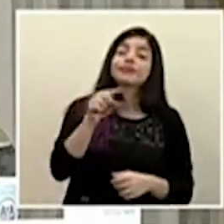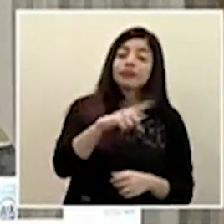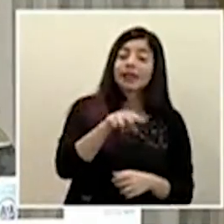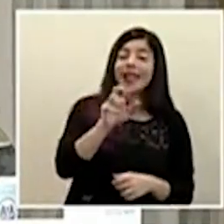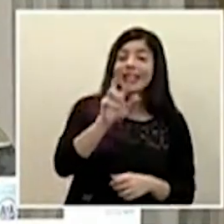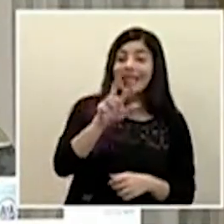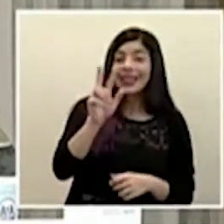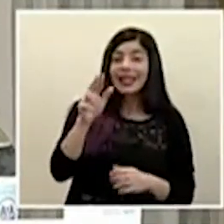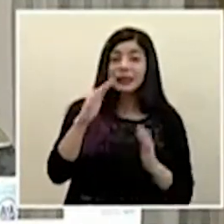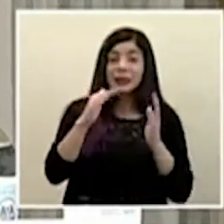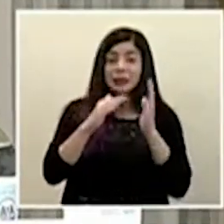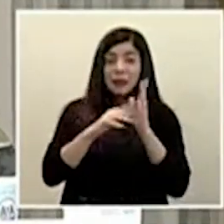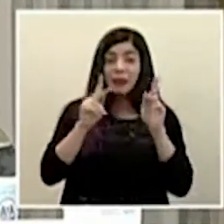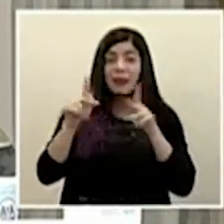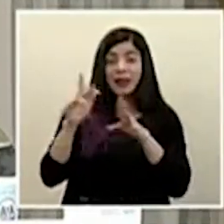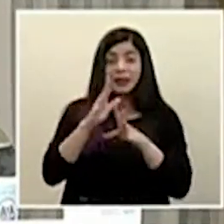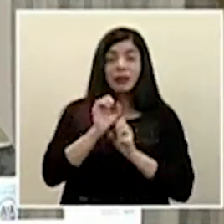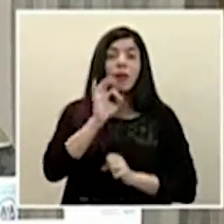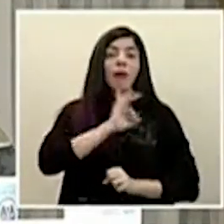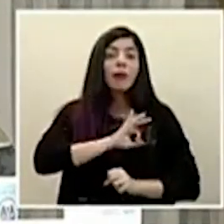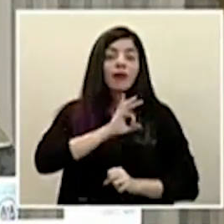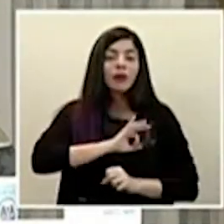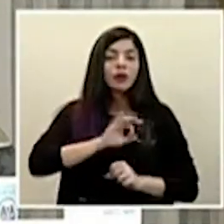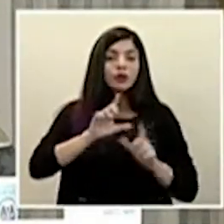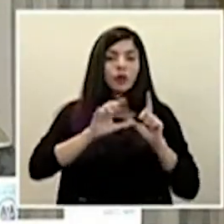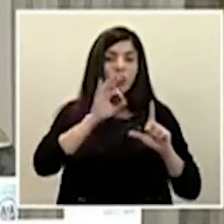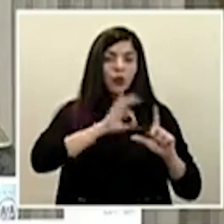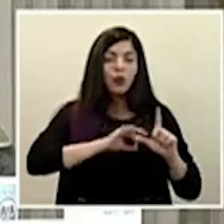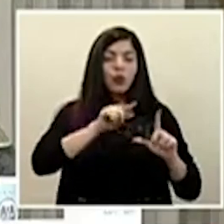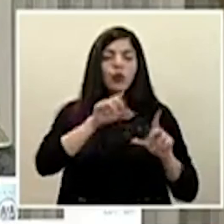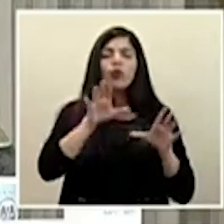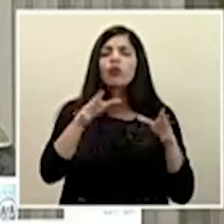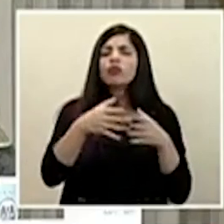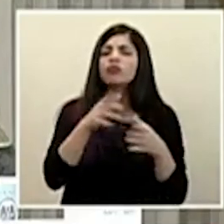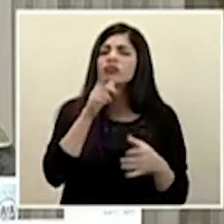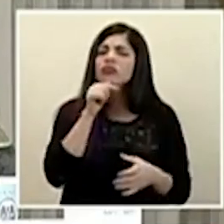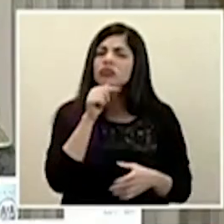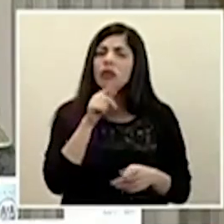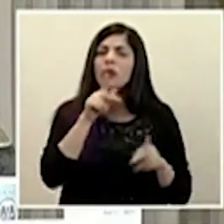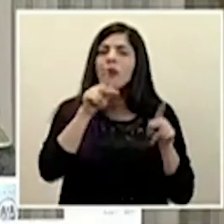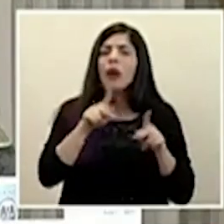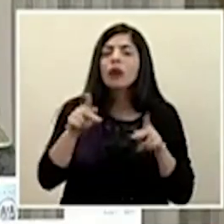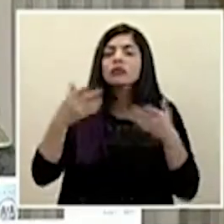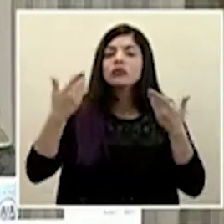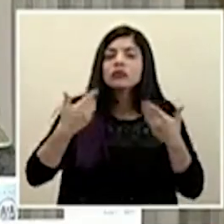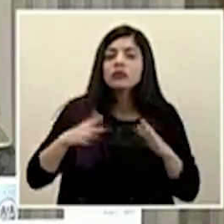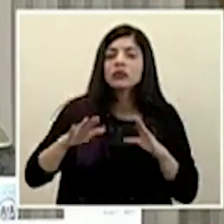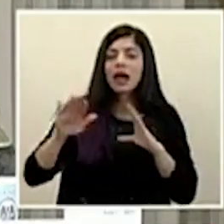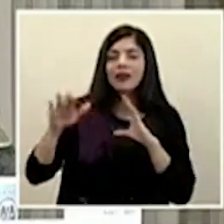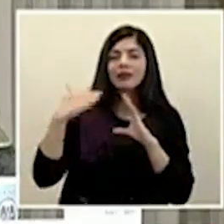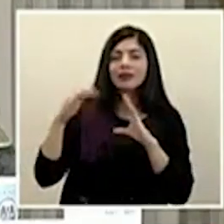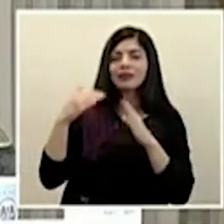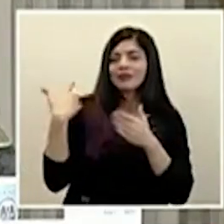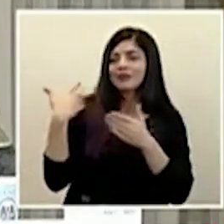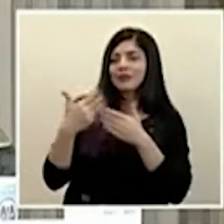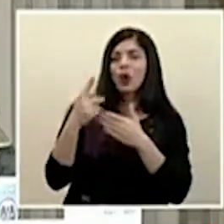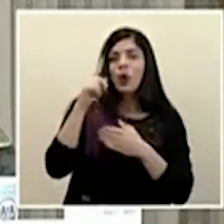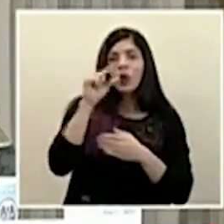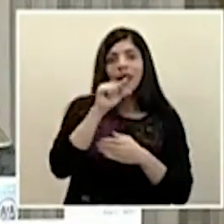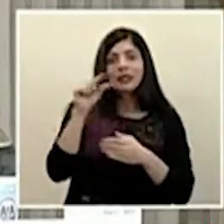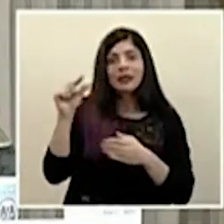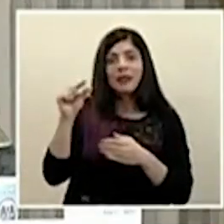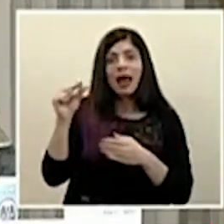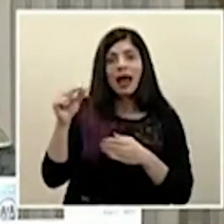mil beneficiarios del bono proteger estarán compuestos por las personas que nos han hecho llegar en la última semana sus